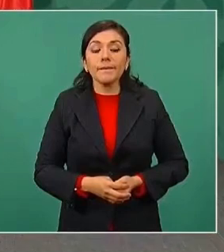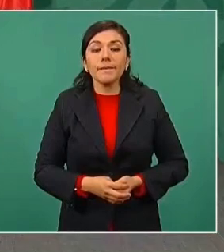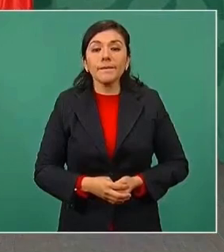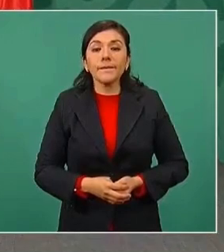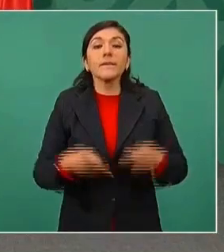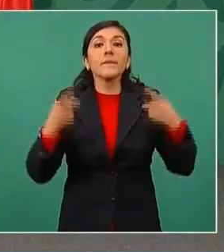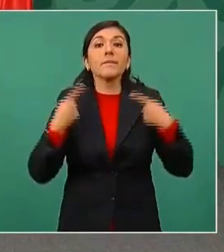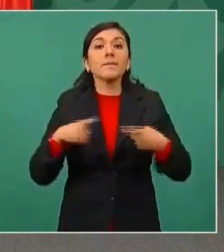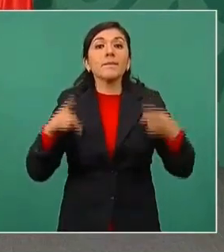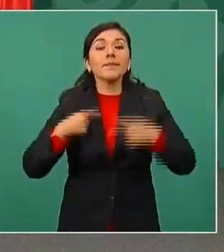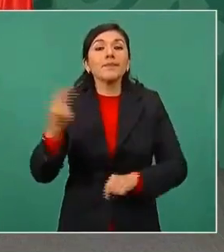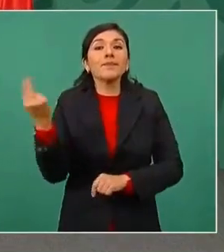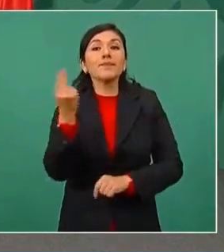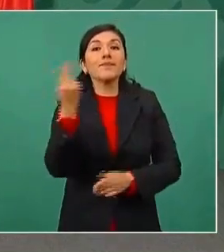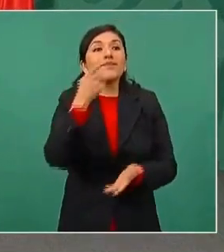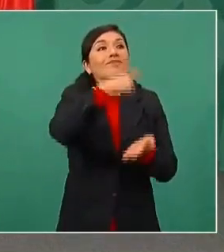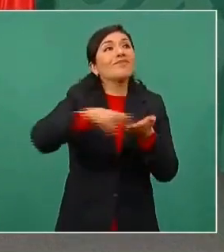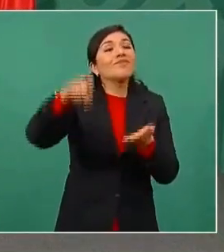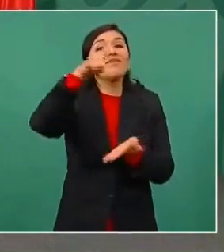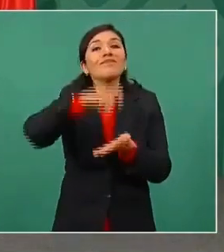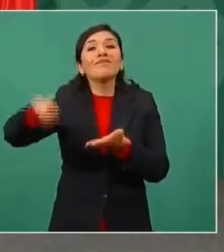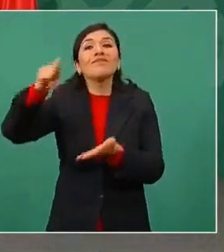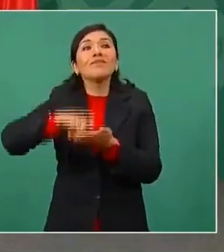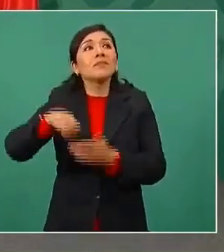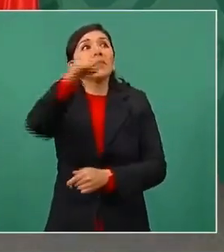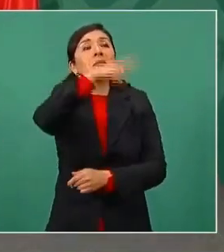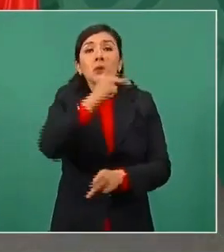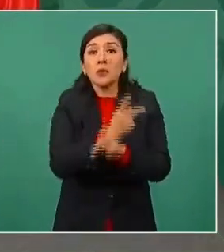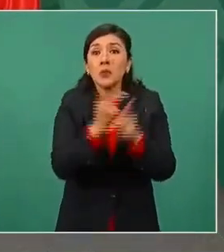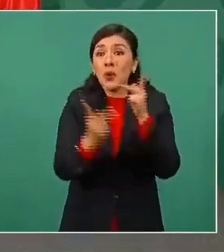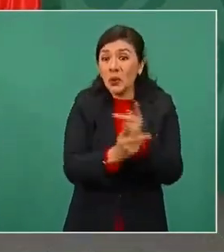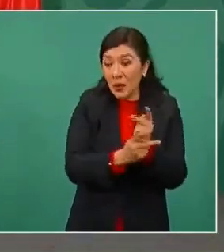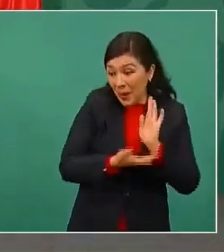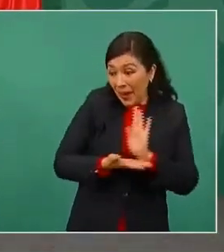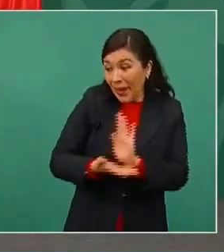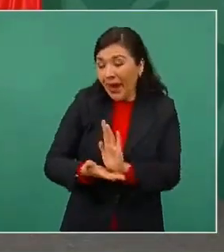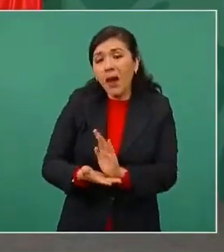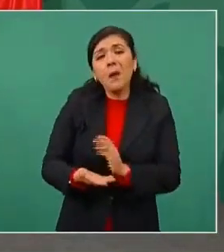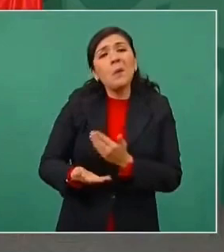demanda y poca oferta.